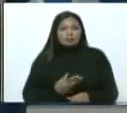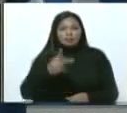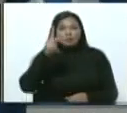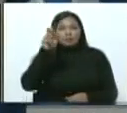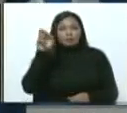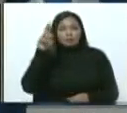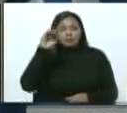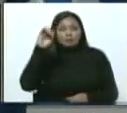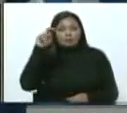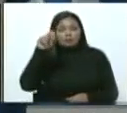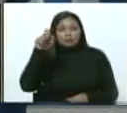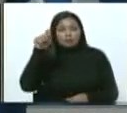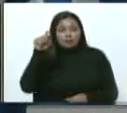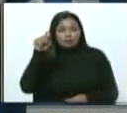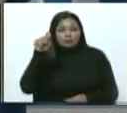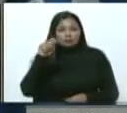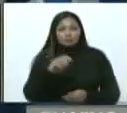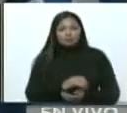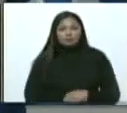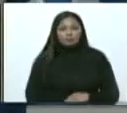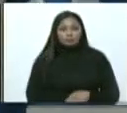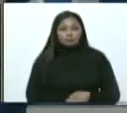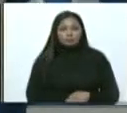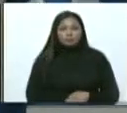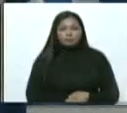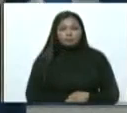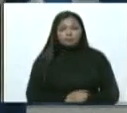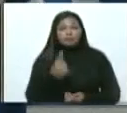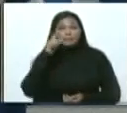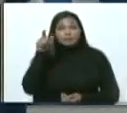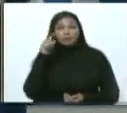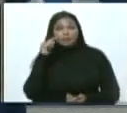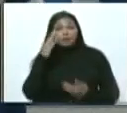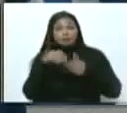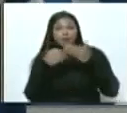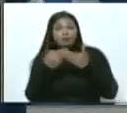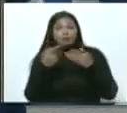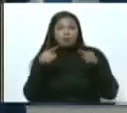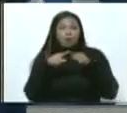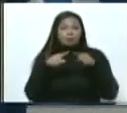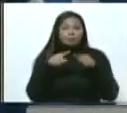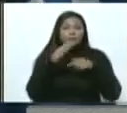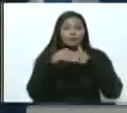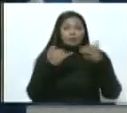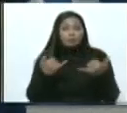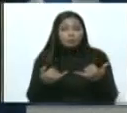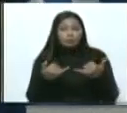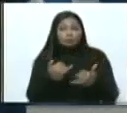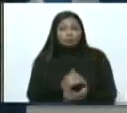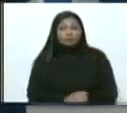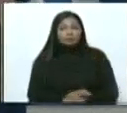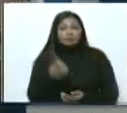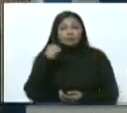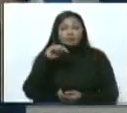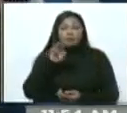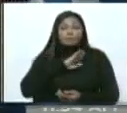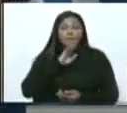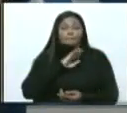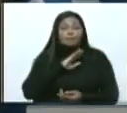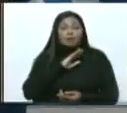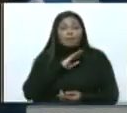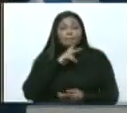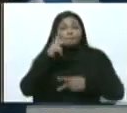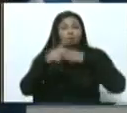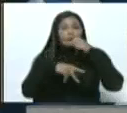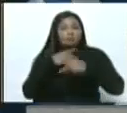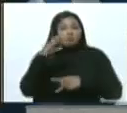Keirinet Fernández. Esto contrasta radicalmente con la impunidad que tienen los narcopolíticos en